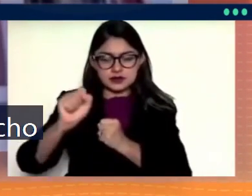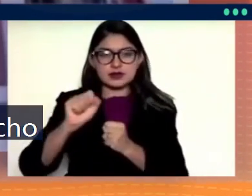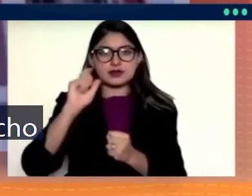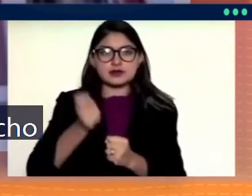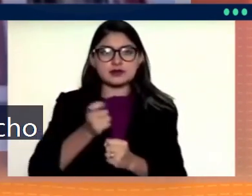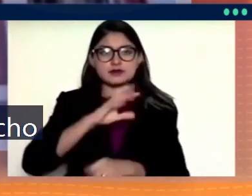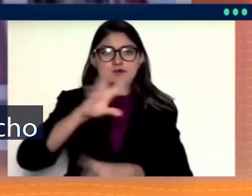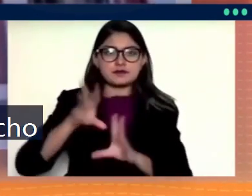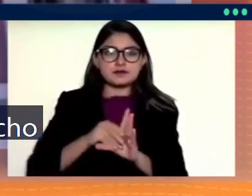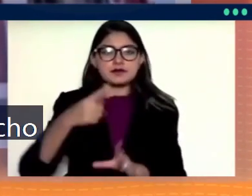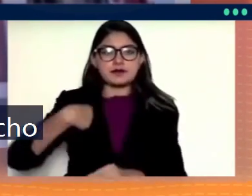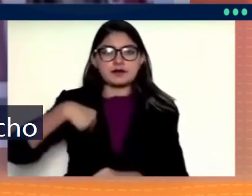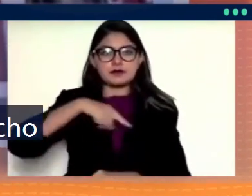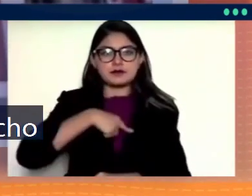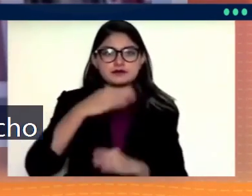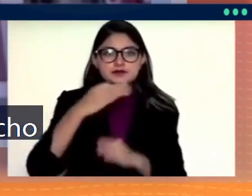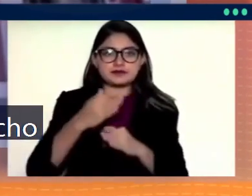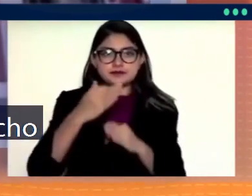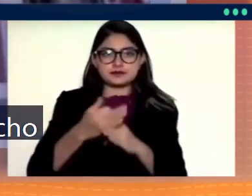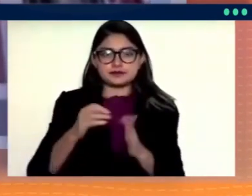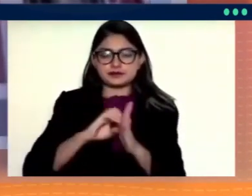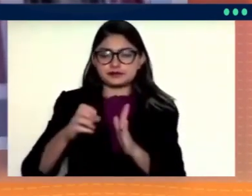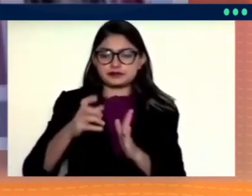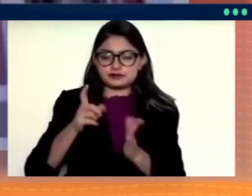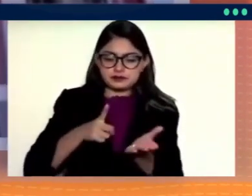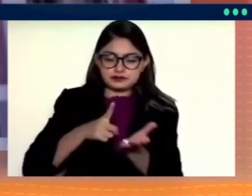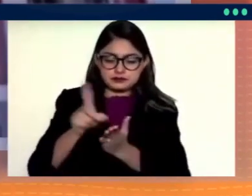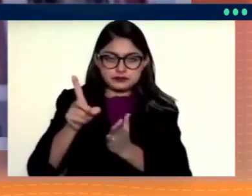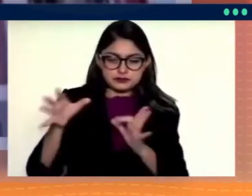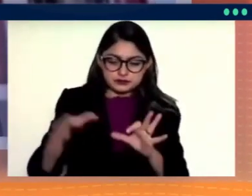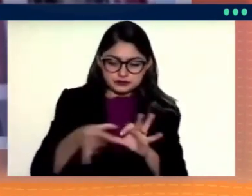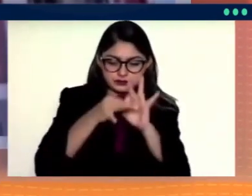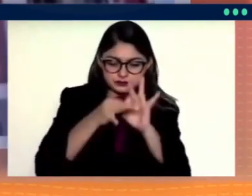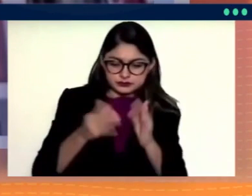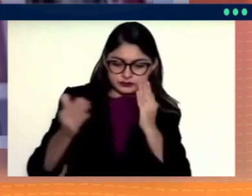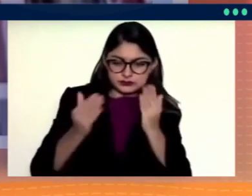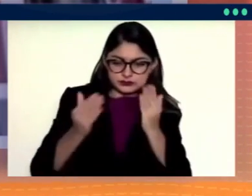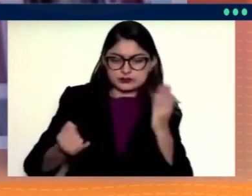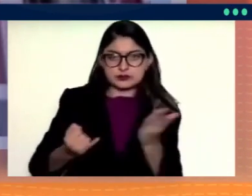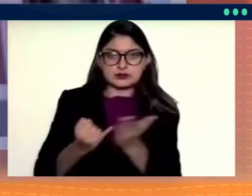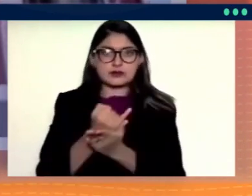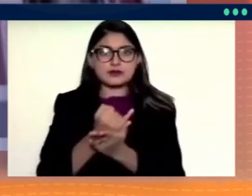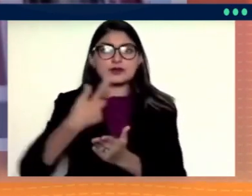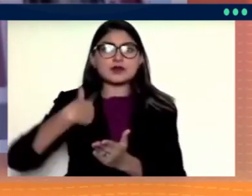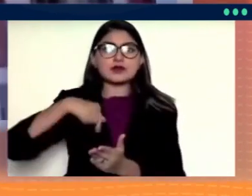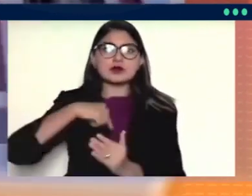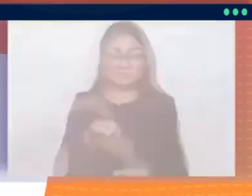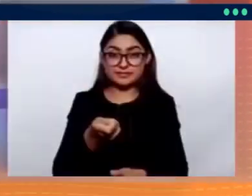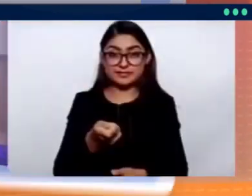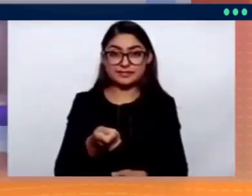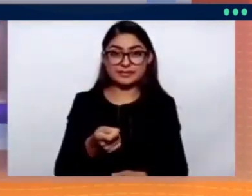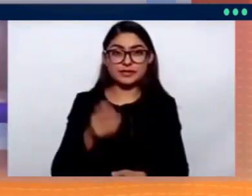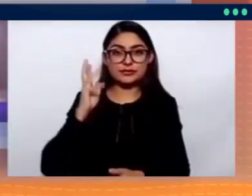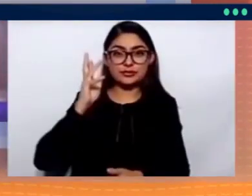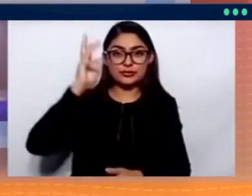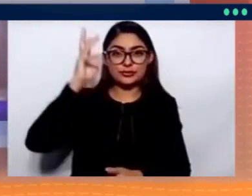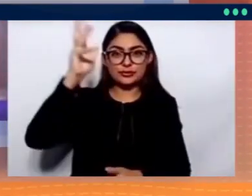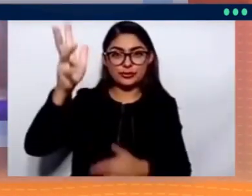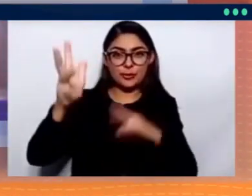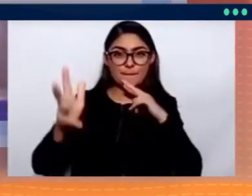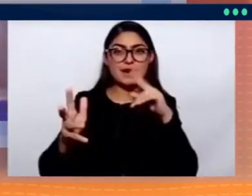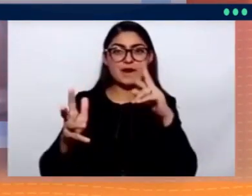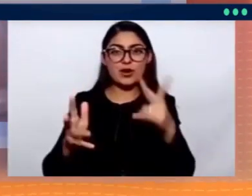ignorar en el momento de aplicar el derecho esta situación de desigualdad en el país. Ustedes